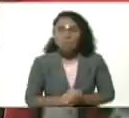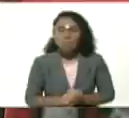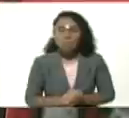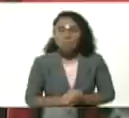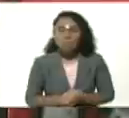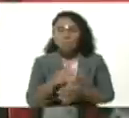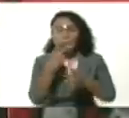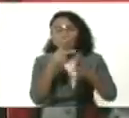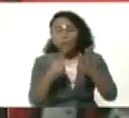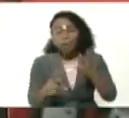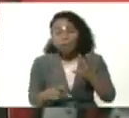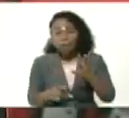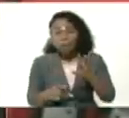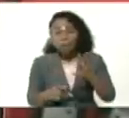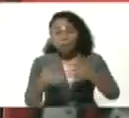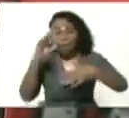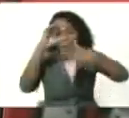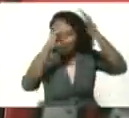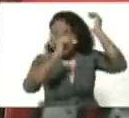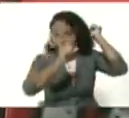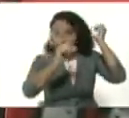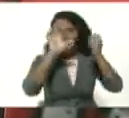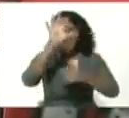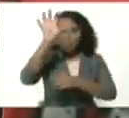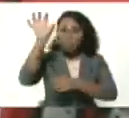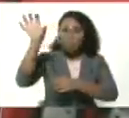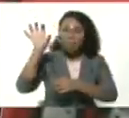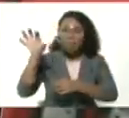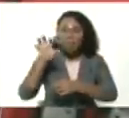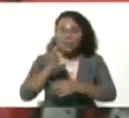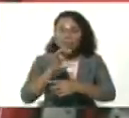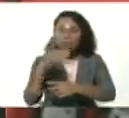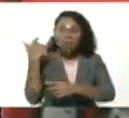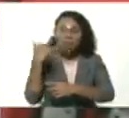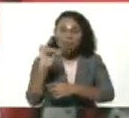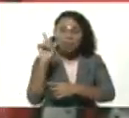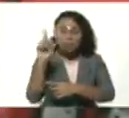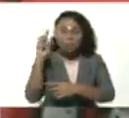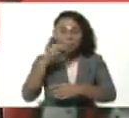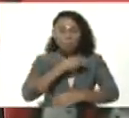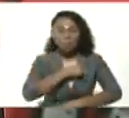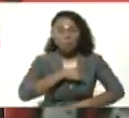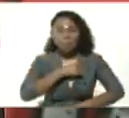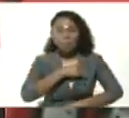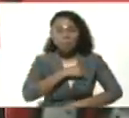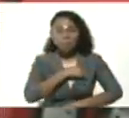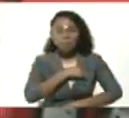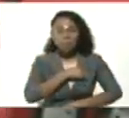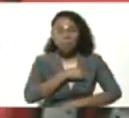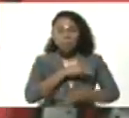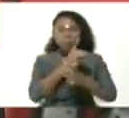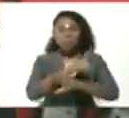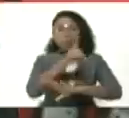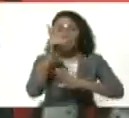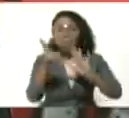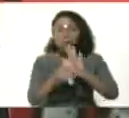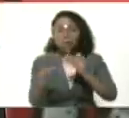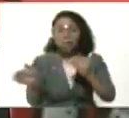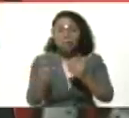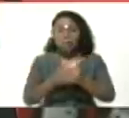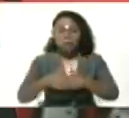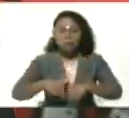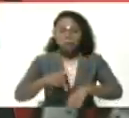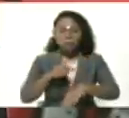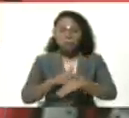Varios embajadores de países que, digamos, tienen sus misiones diplomáticas cerradas en este momento